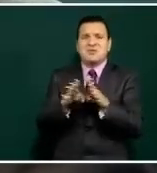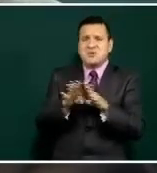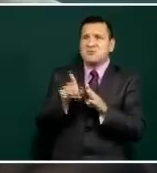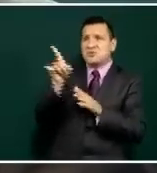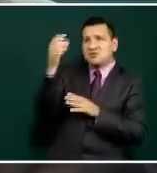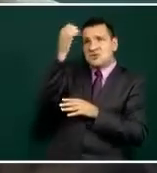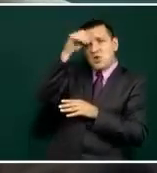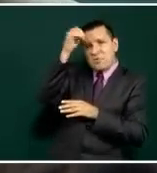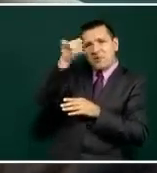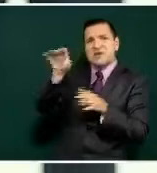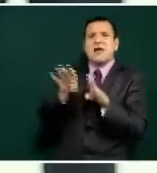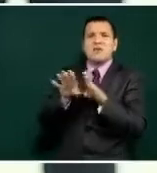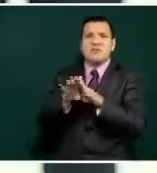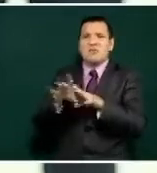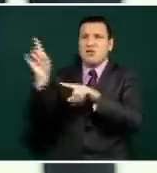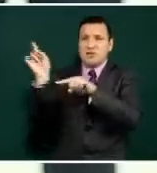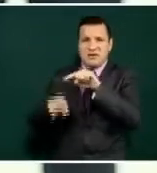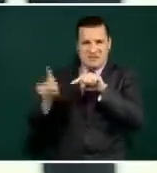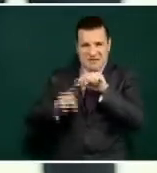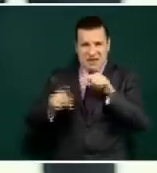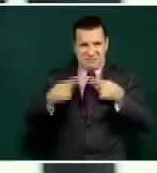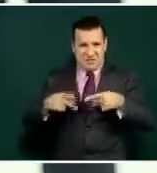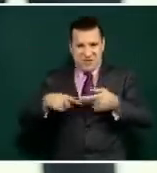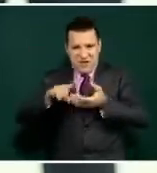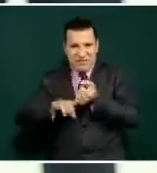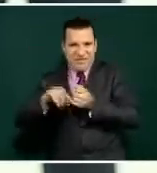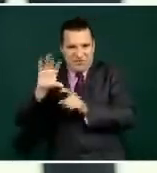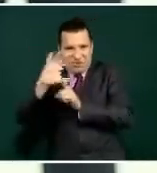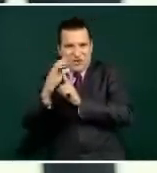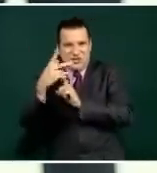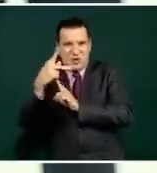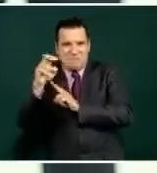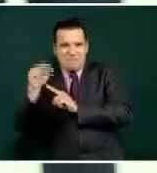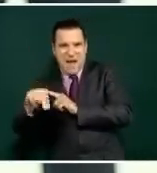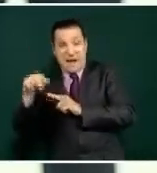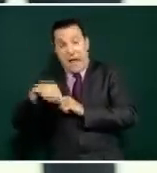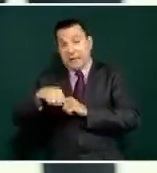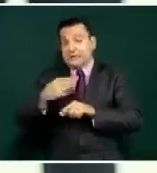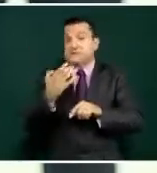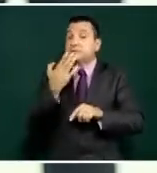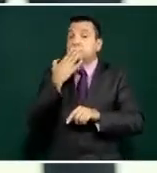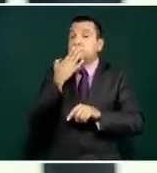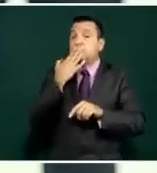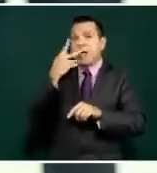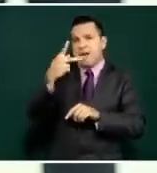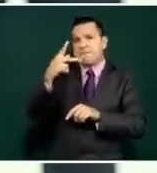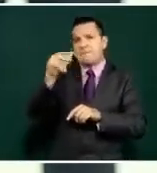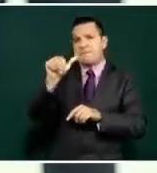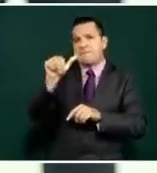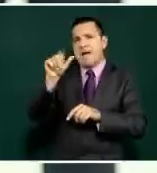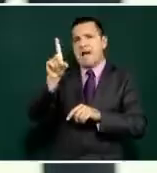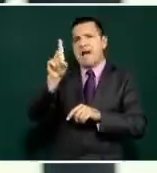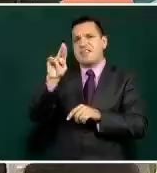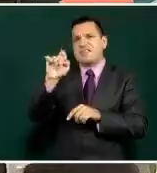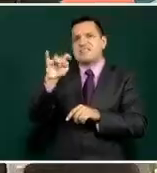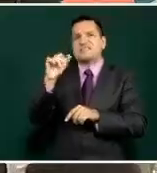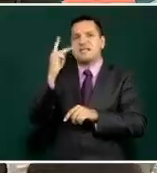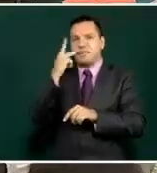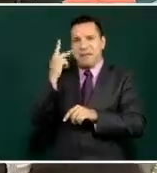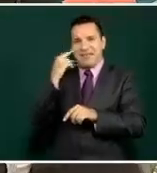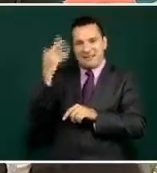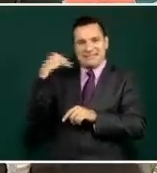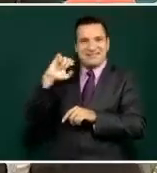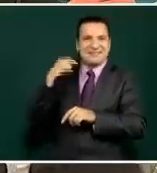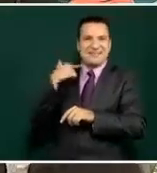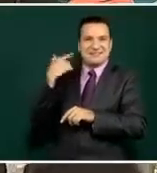limpia de panistas y padrecistas, sobre todo, de Morena, que